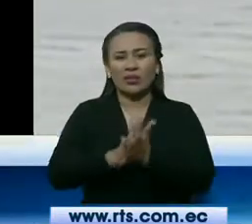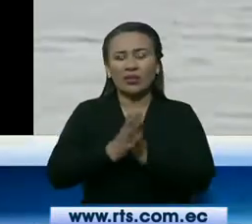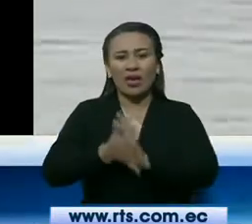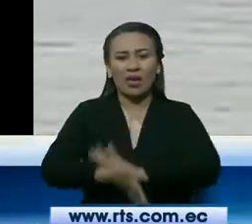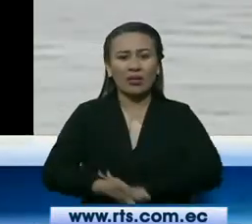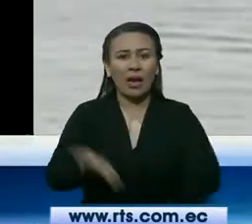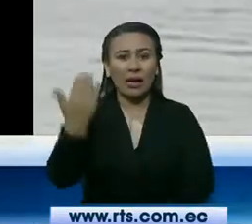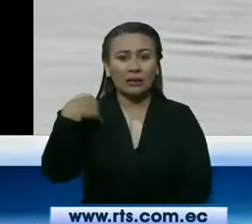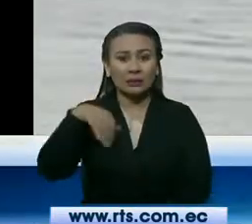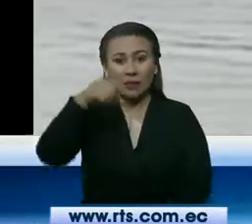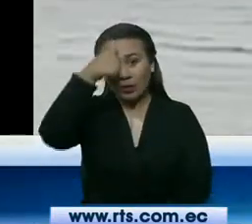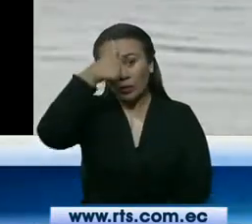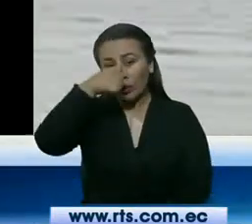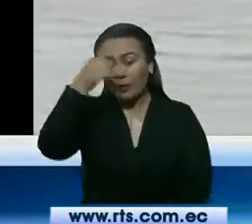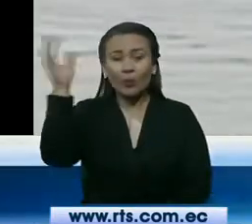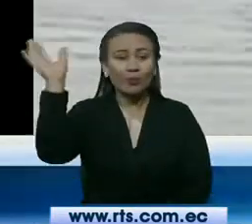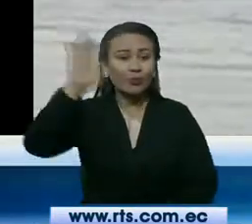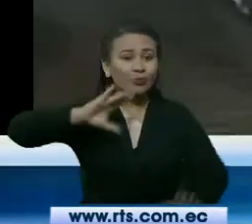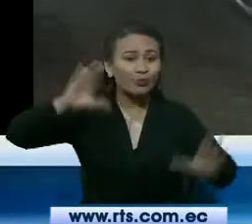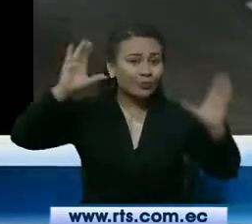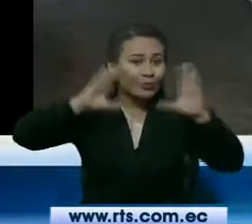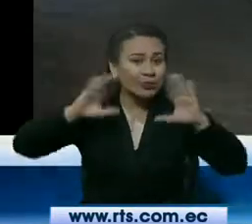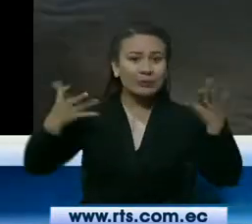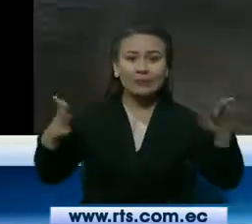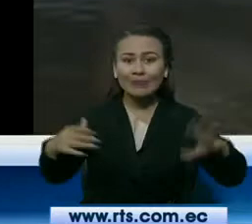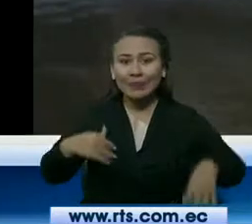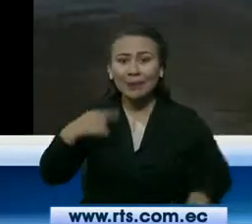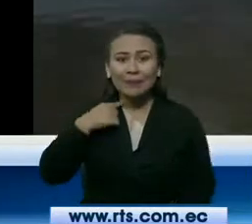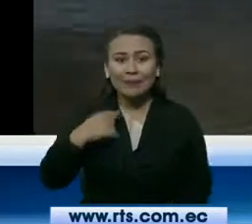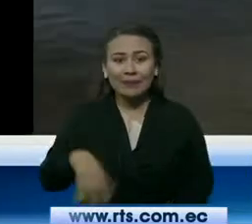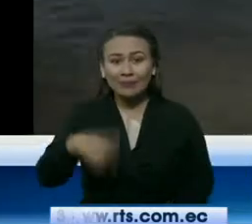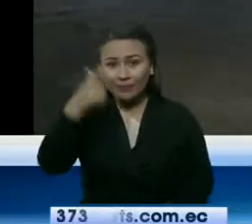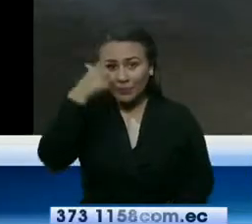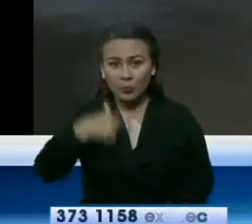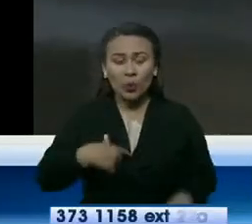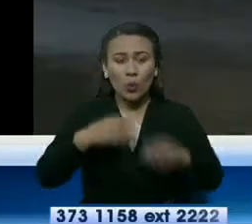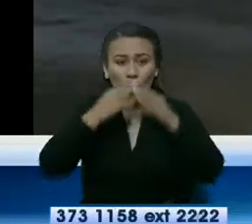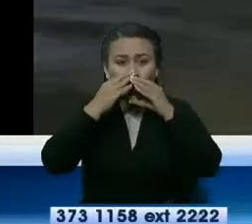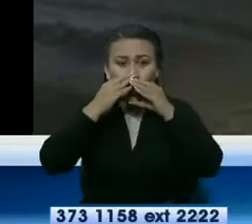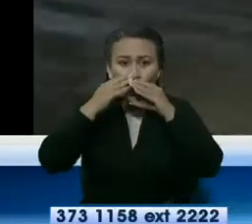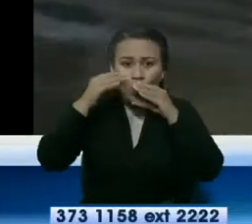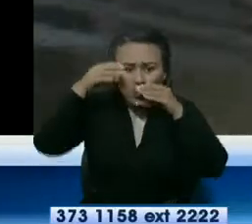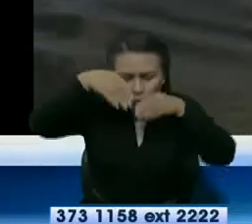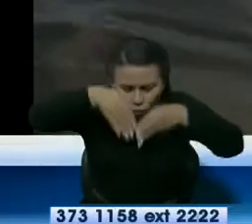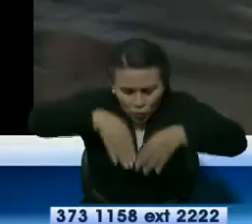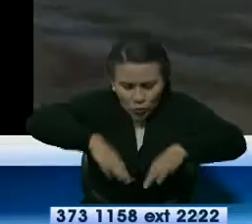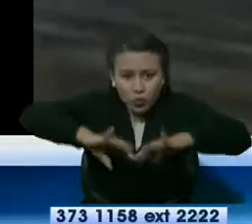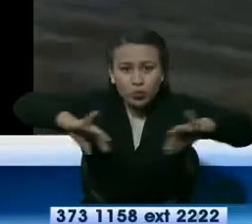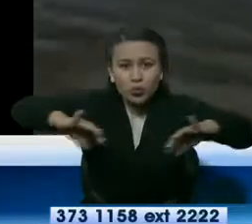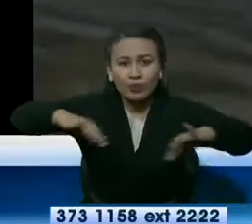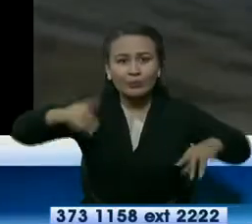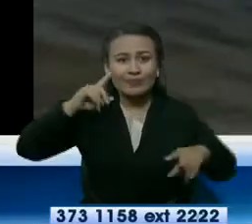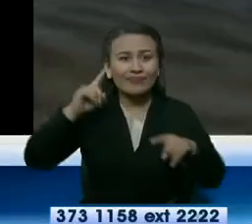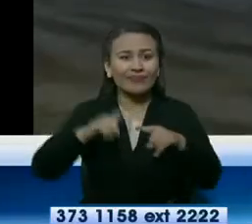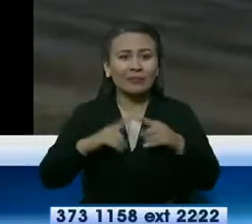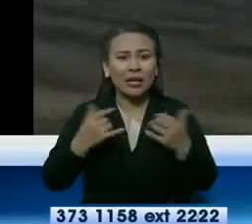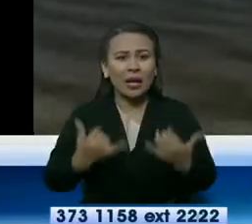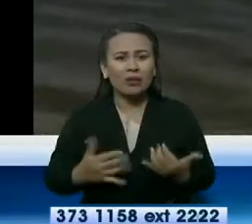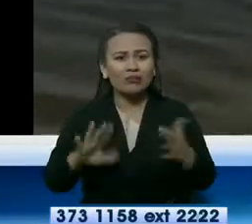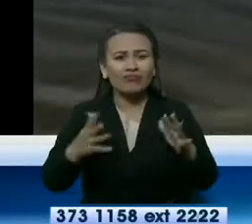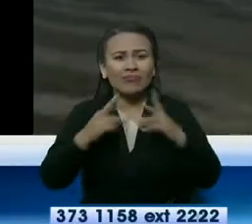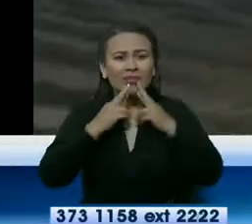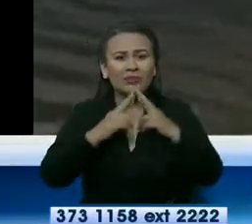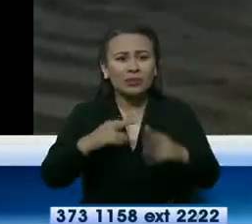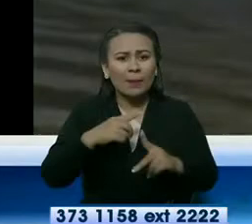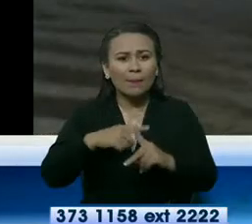pasado domingo desapareció del correntoso río y los buzos de la Marina lo siguen buscando. Hasta la vez no hemos tenido resultado